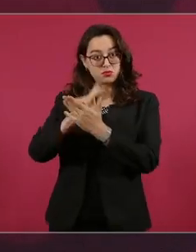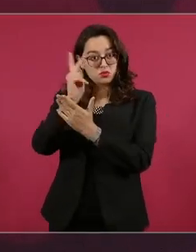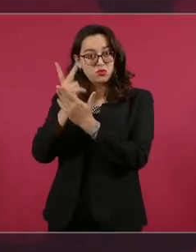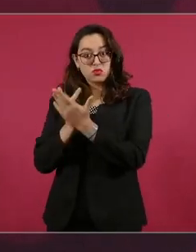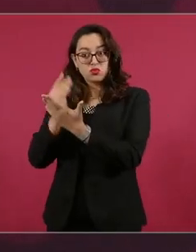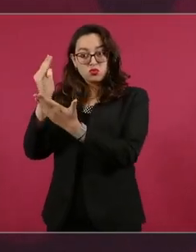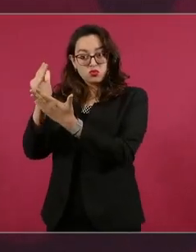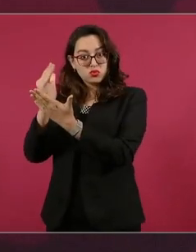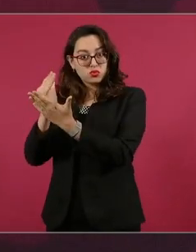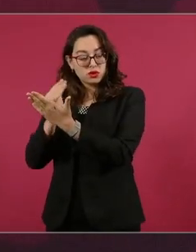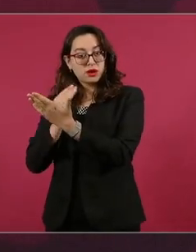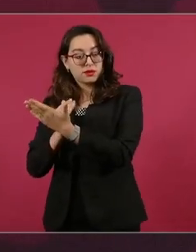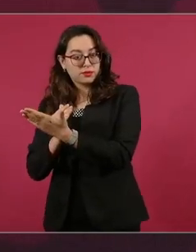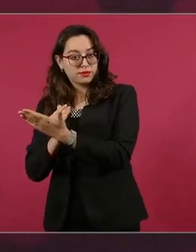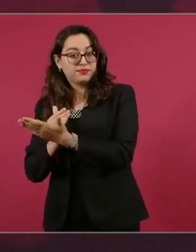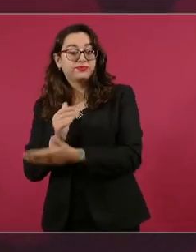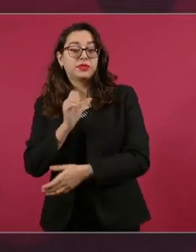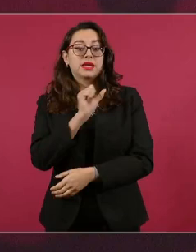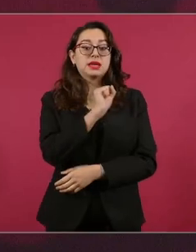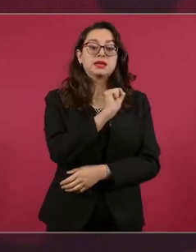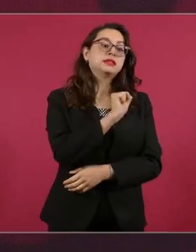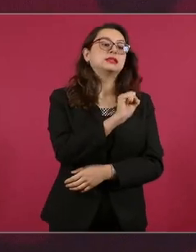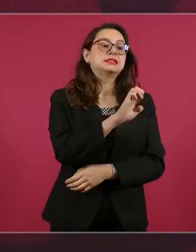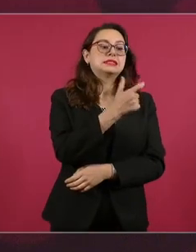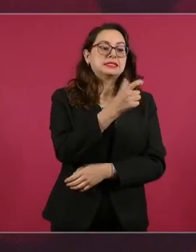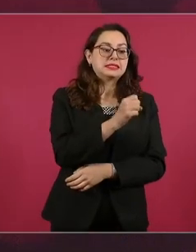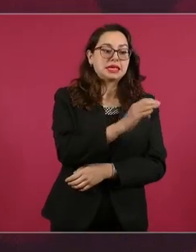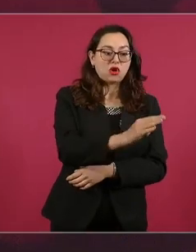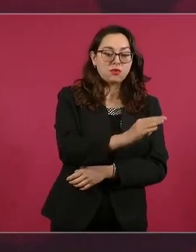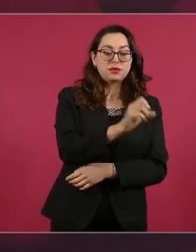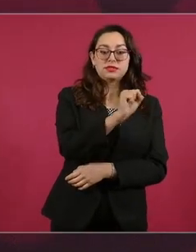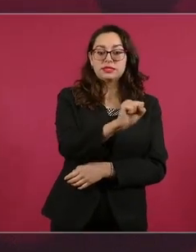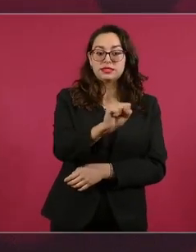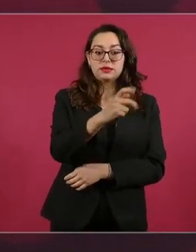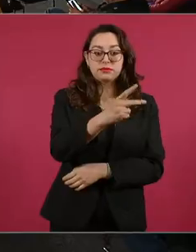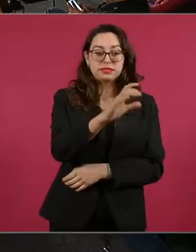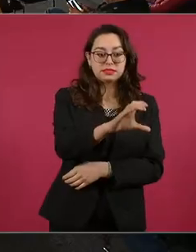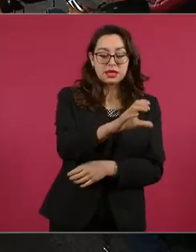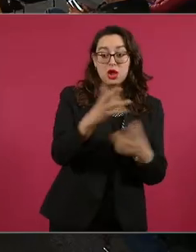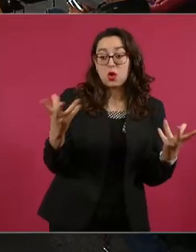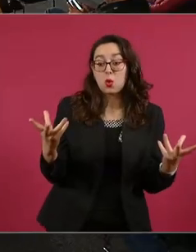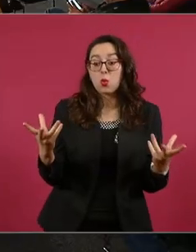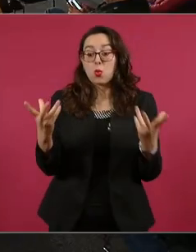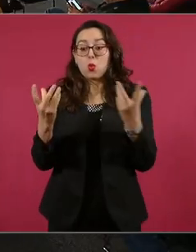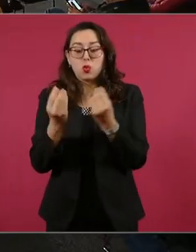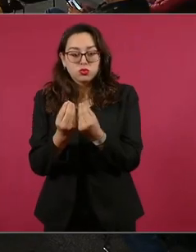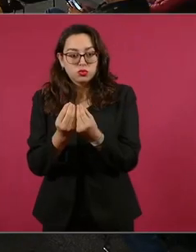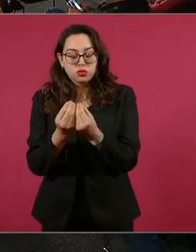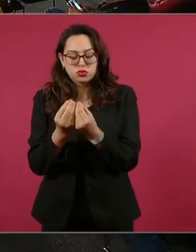la Secretaría de Gobernación y la Secretaría de Seguridad Pública,